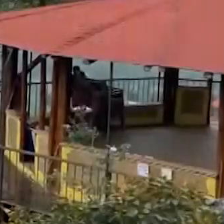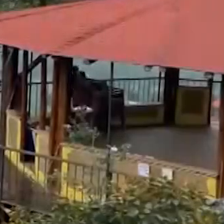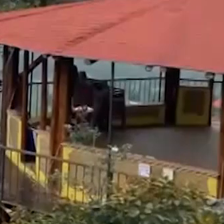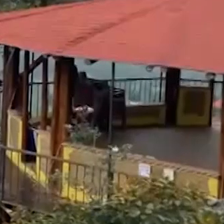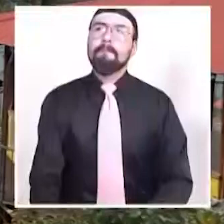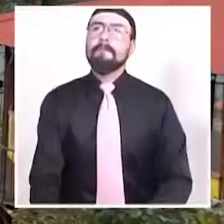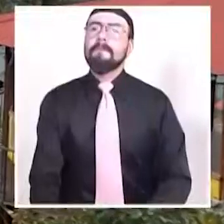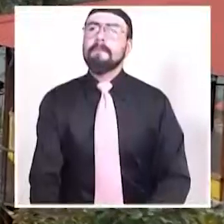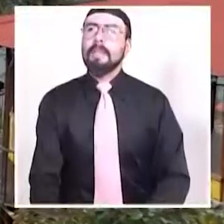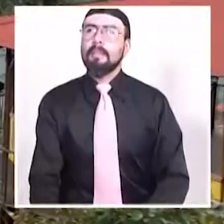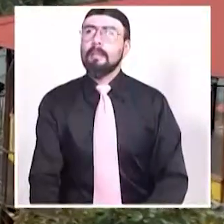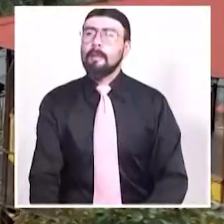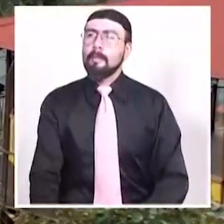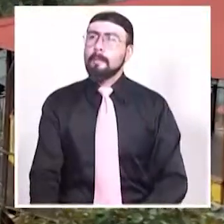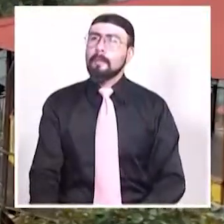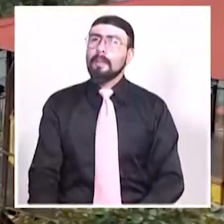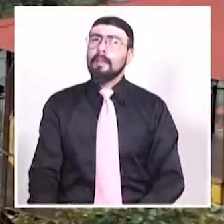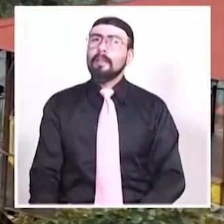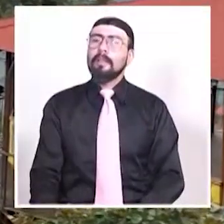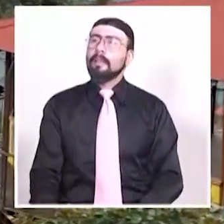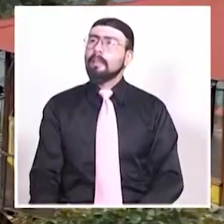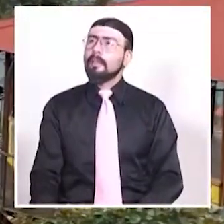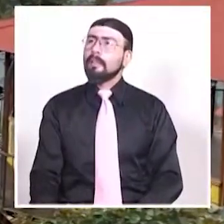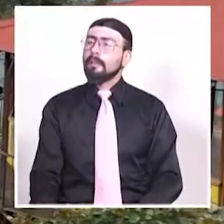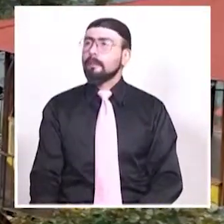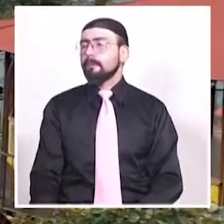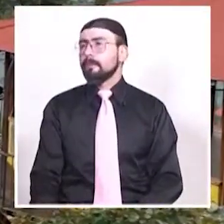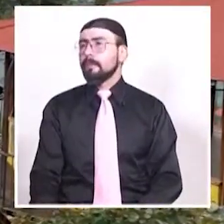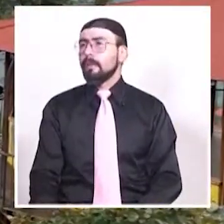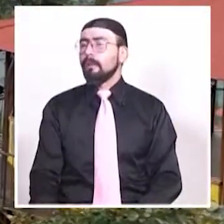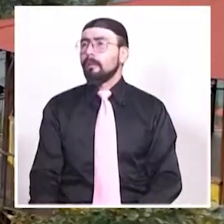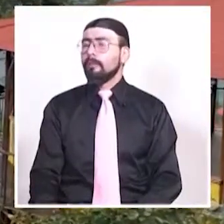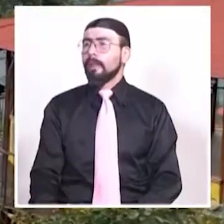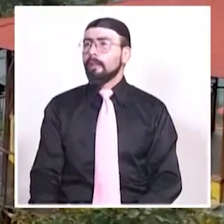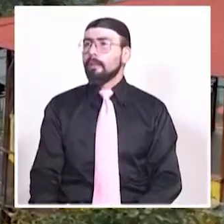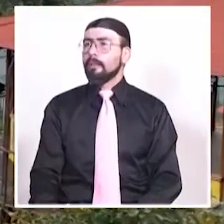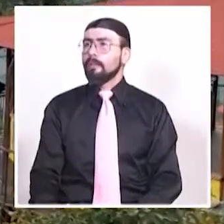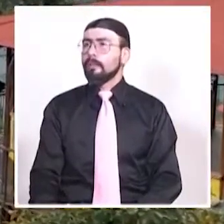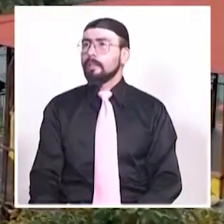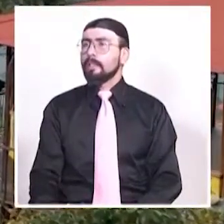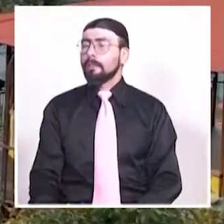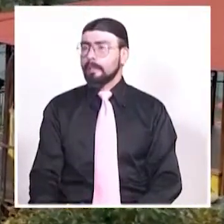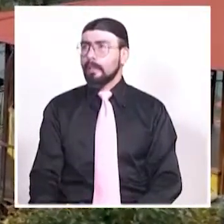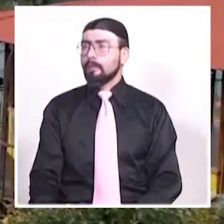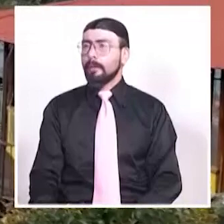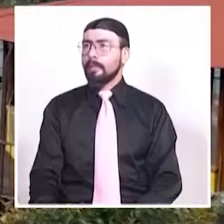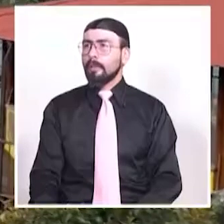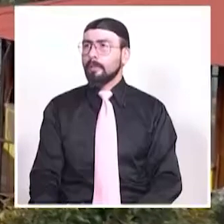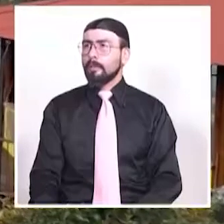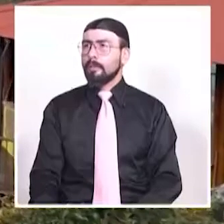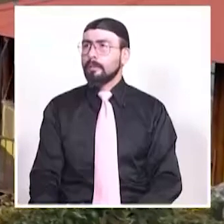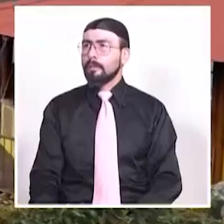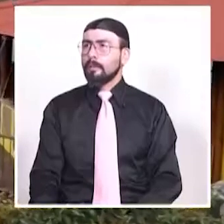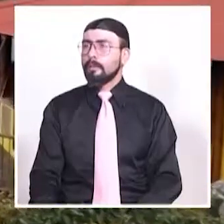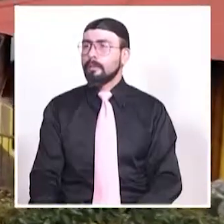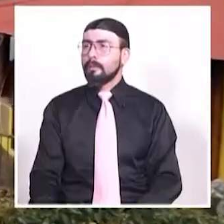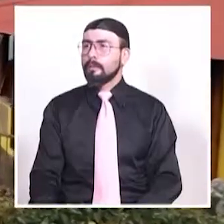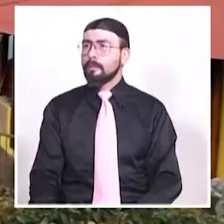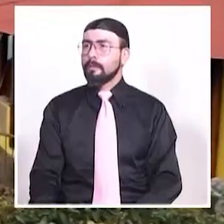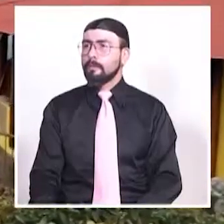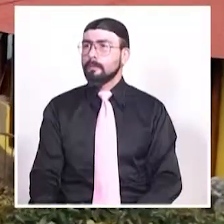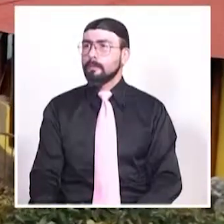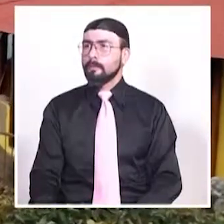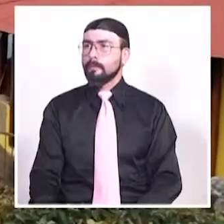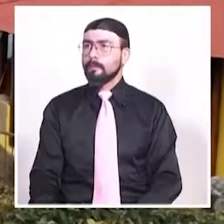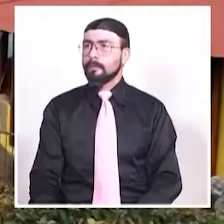Estoy en este momento grabando e invitándolo a todos ustedes para que se ubiquen en el contexto de nuestro país.